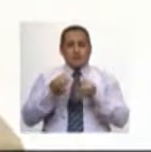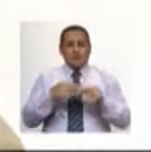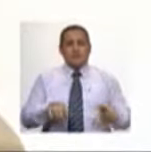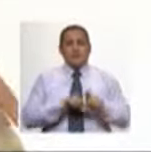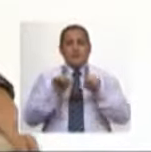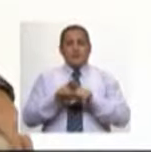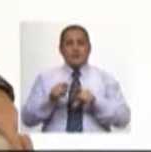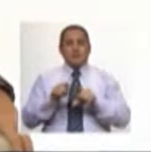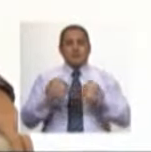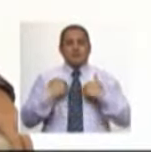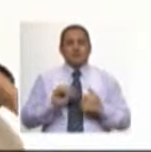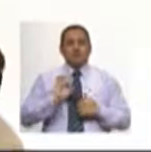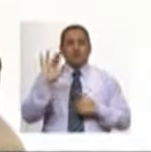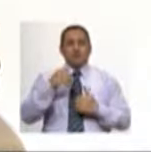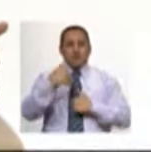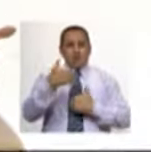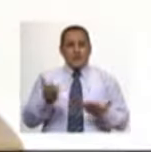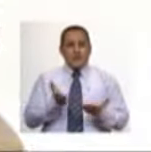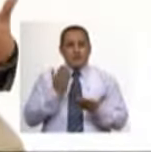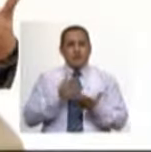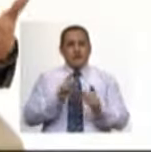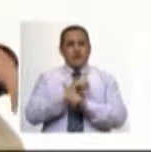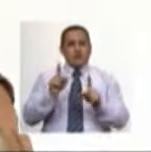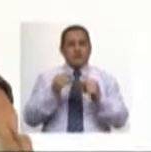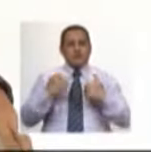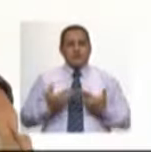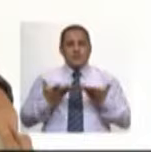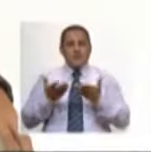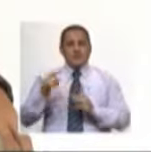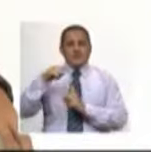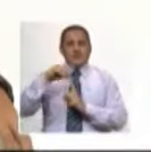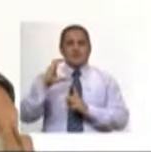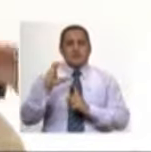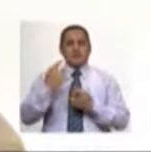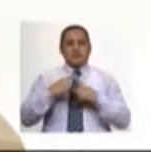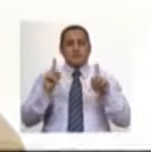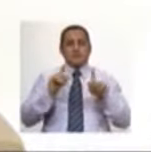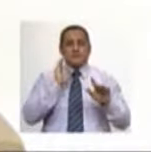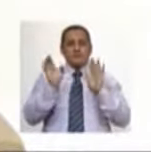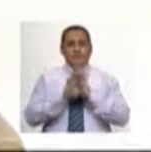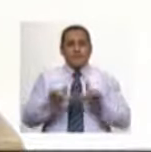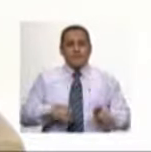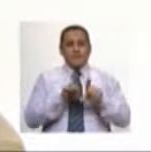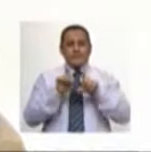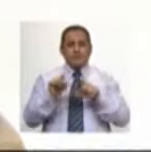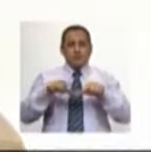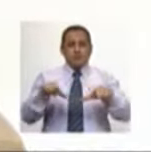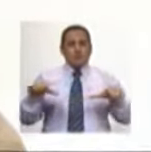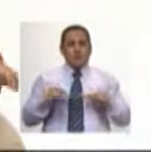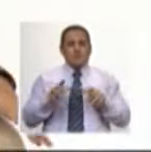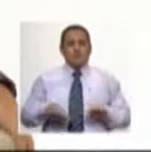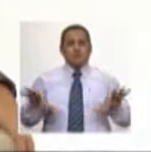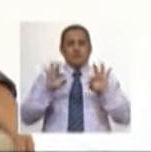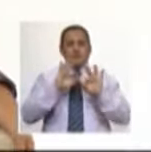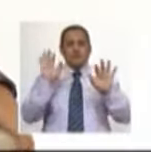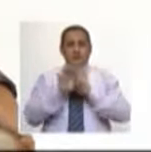también tenemos otro libro, esta vez que no proviene propiamente del Tribunal Constitucional, pero que tiene como epicentro la actuación